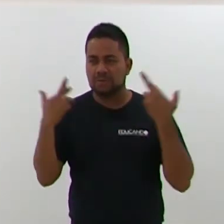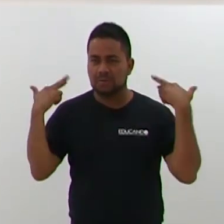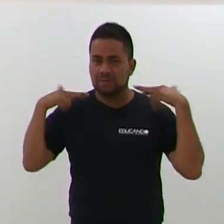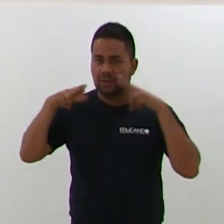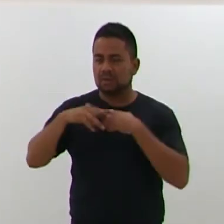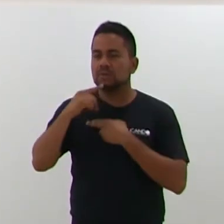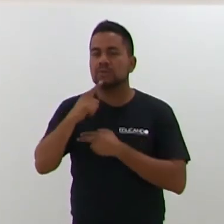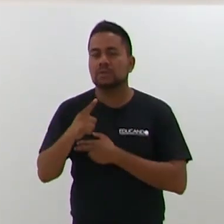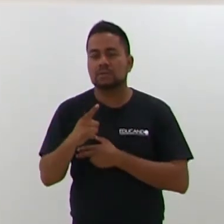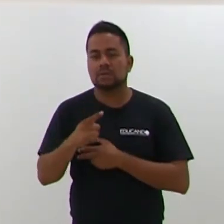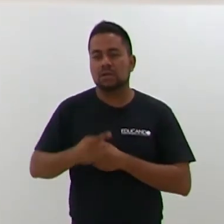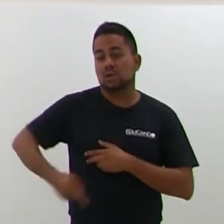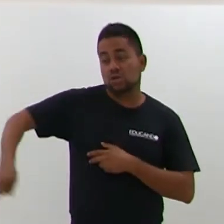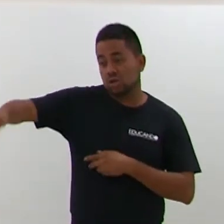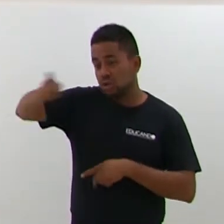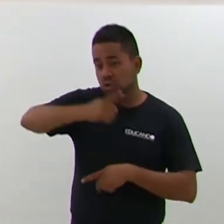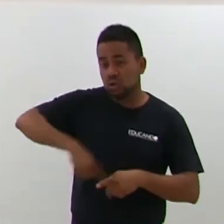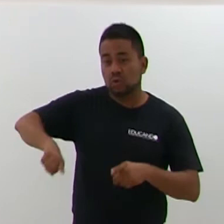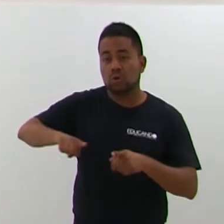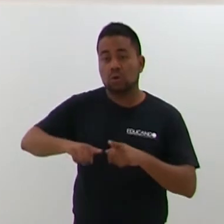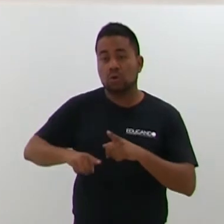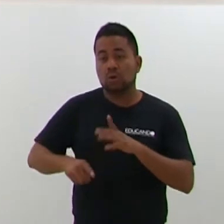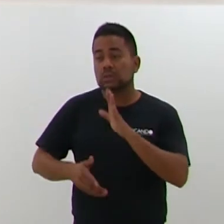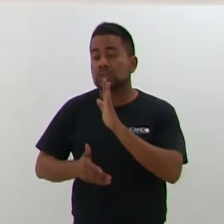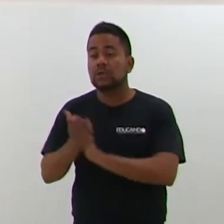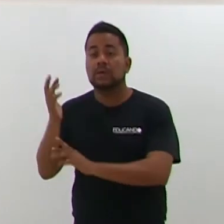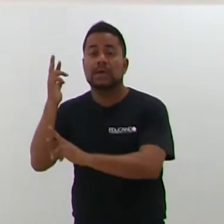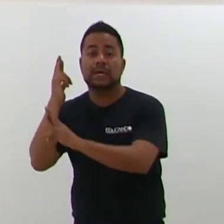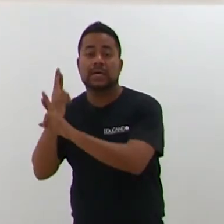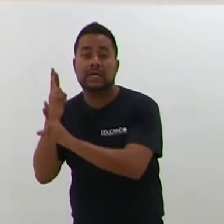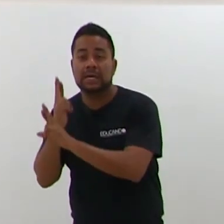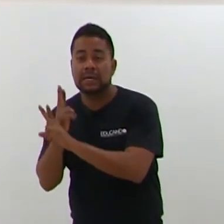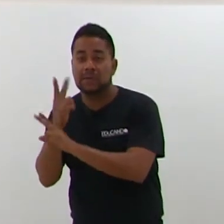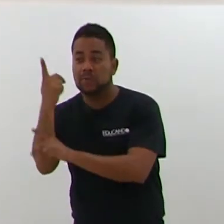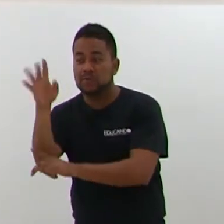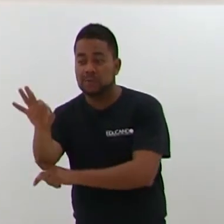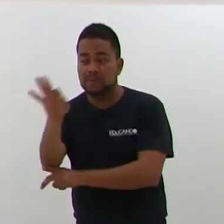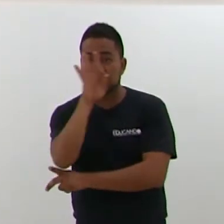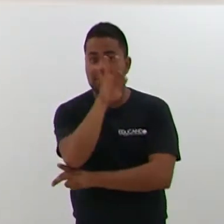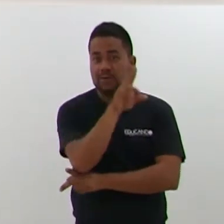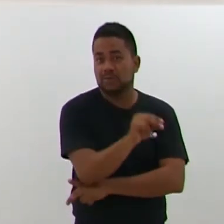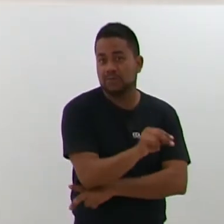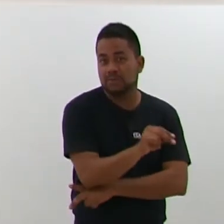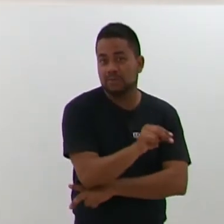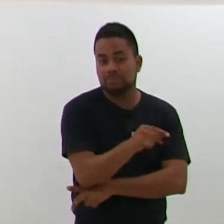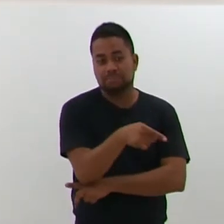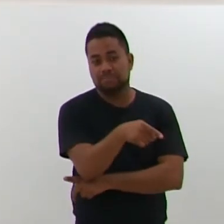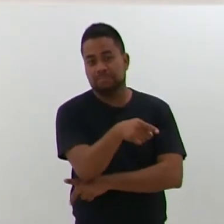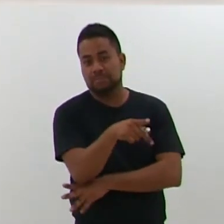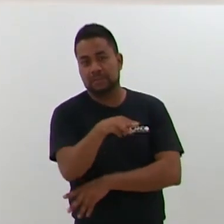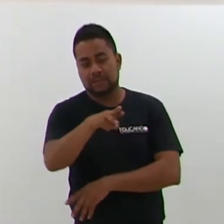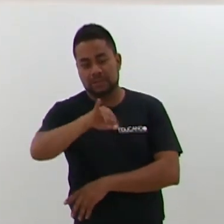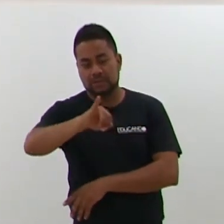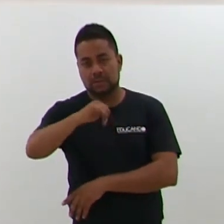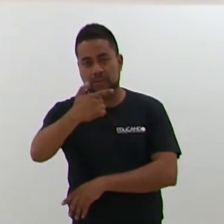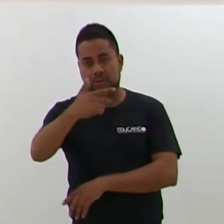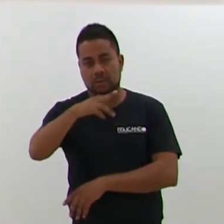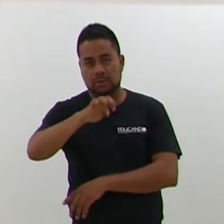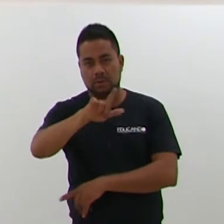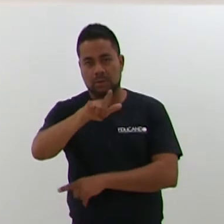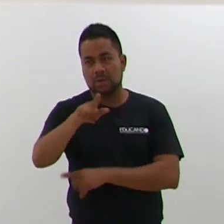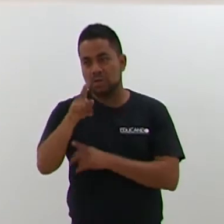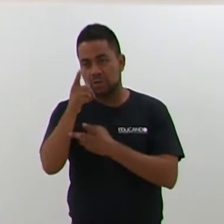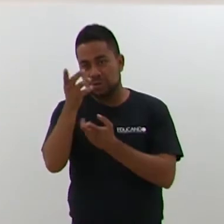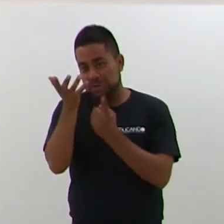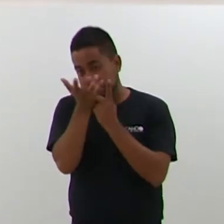dice, a ver, se van todos al recreo, a excepción, excepto o excepción de Miguel. Entonces ya todos